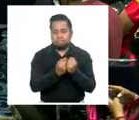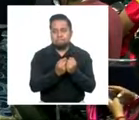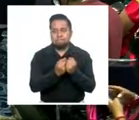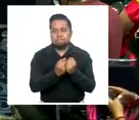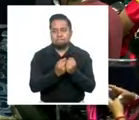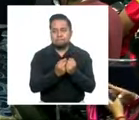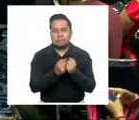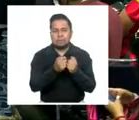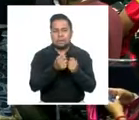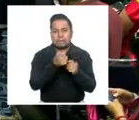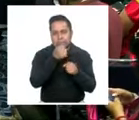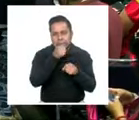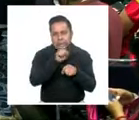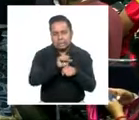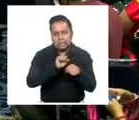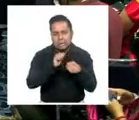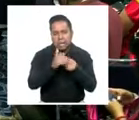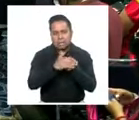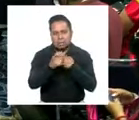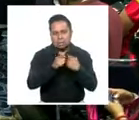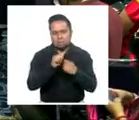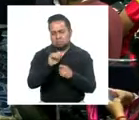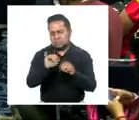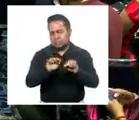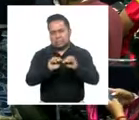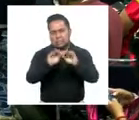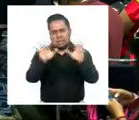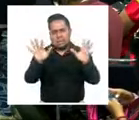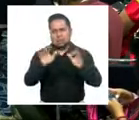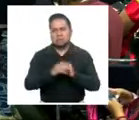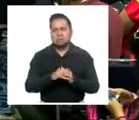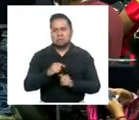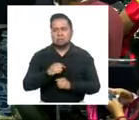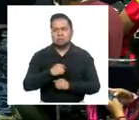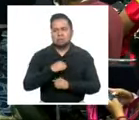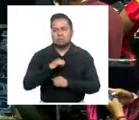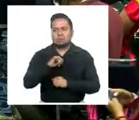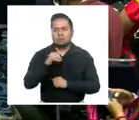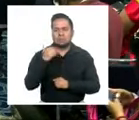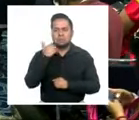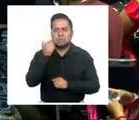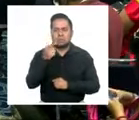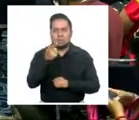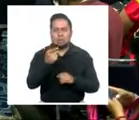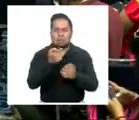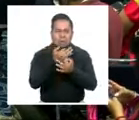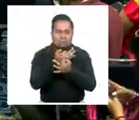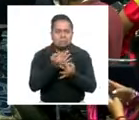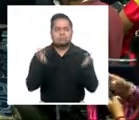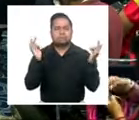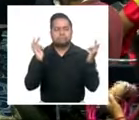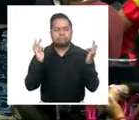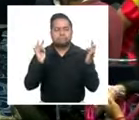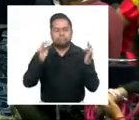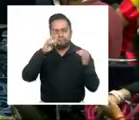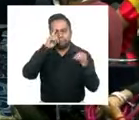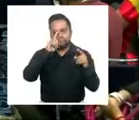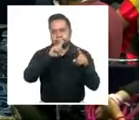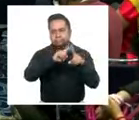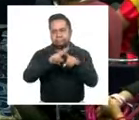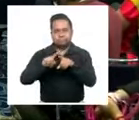con la administración, lo vamos a hacer y nos interesa mucho que se dé a conocer